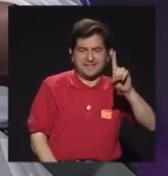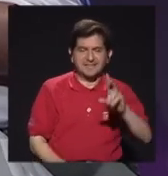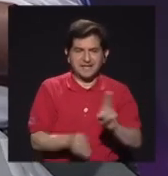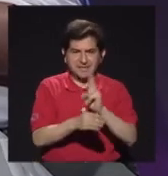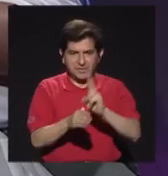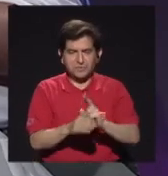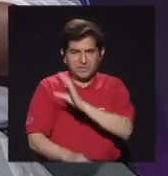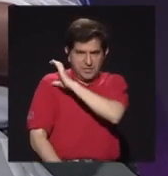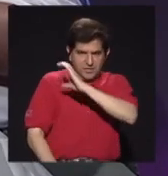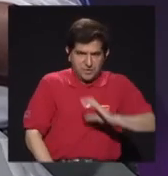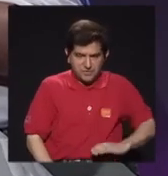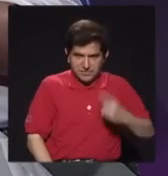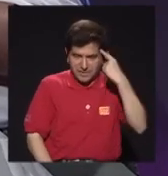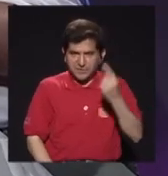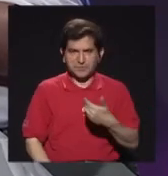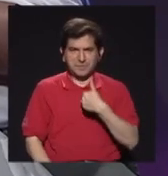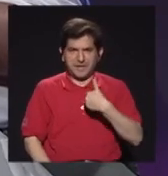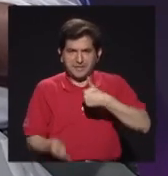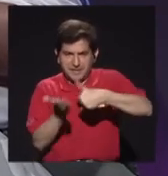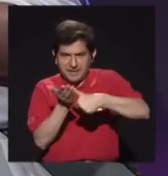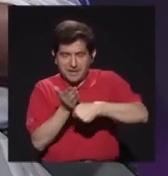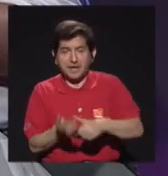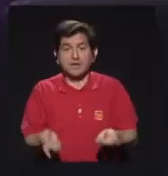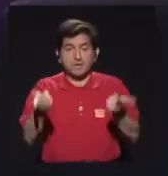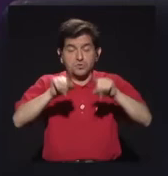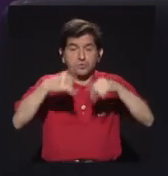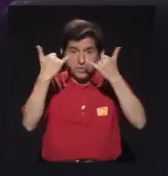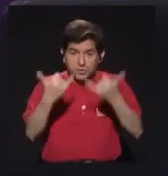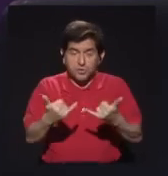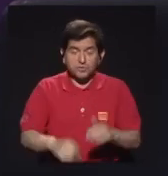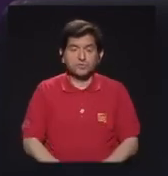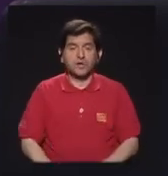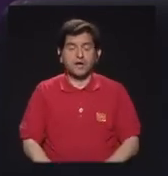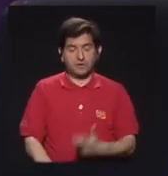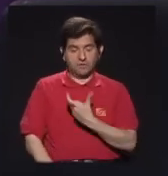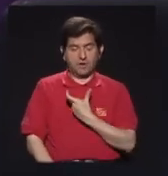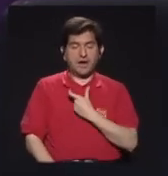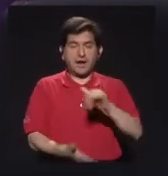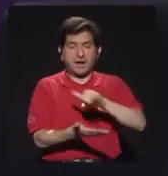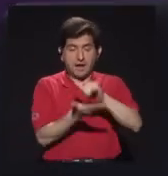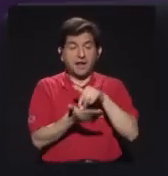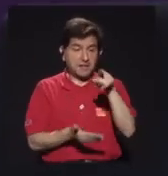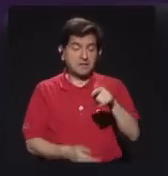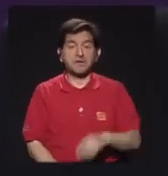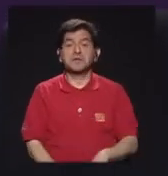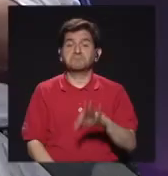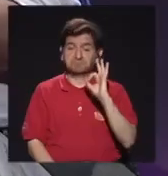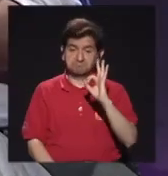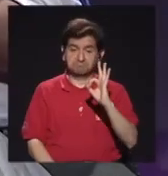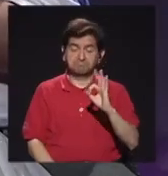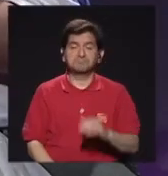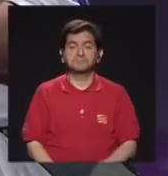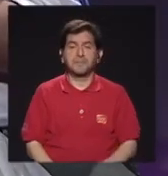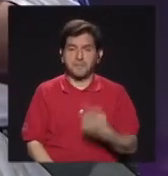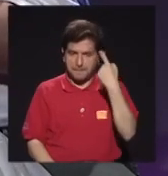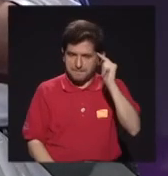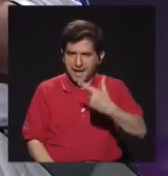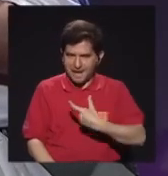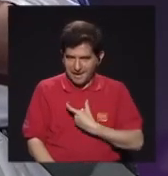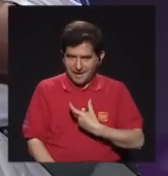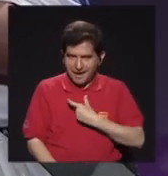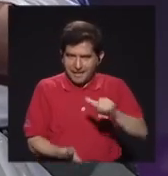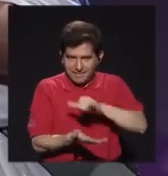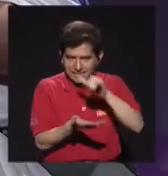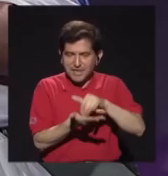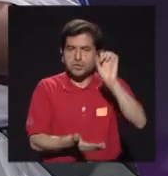puedes teatro con el alcalde de san josé bueno por ciento los resultados para la alcaldía de san josé